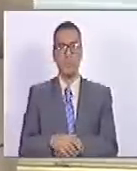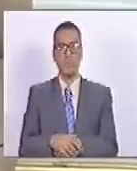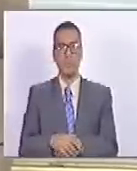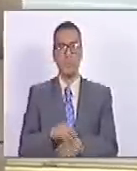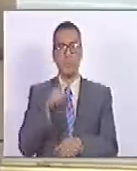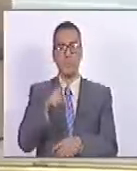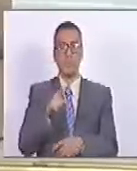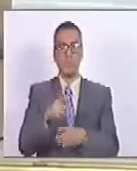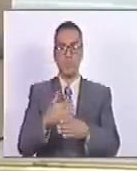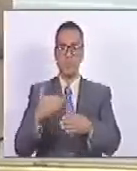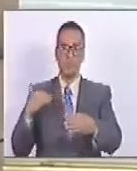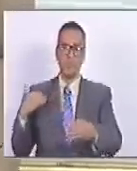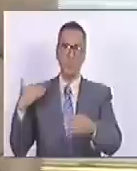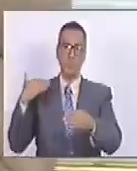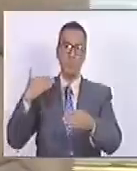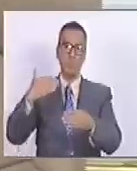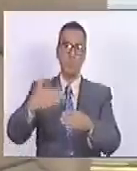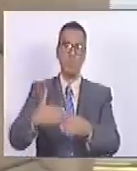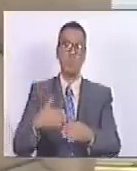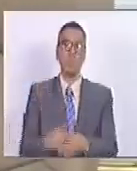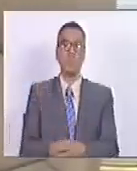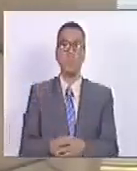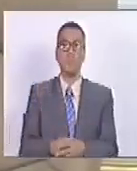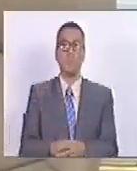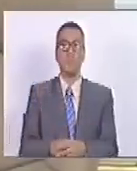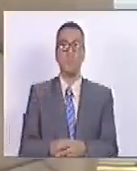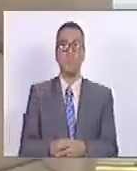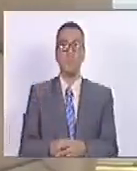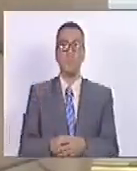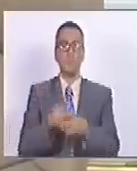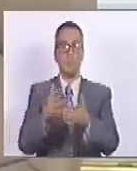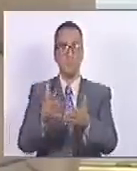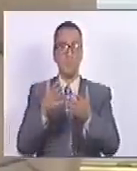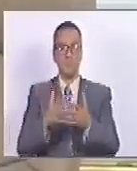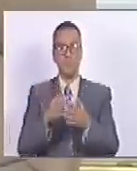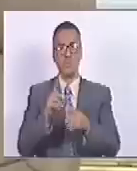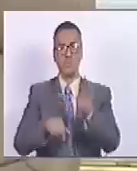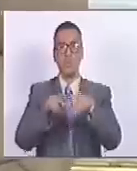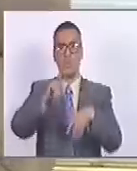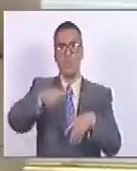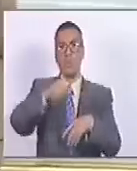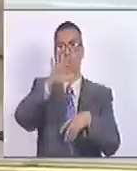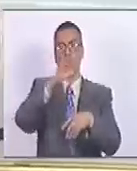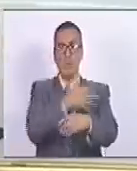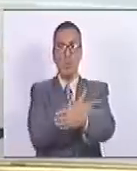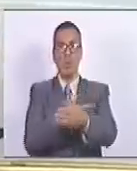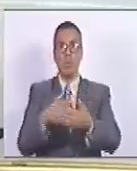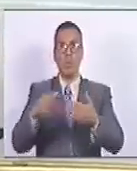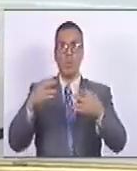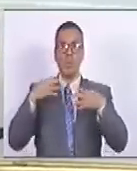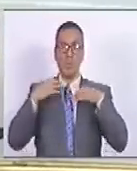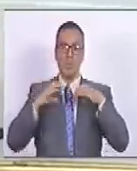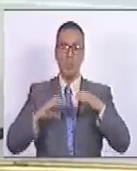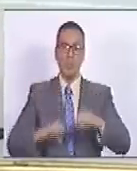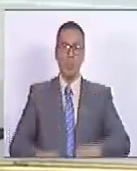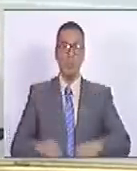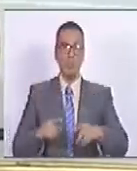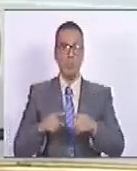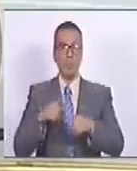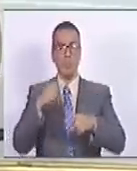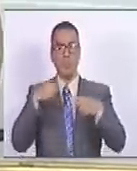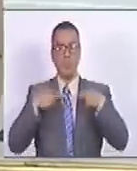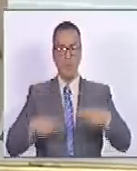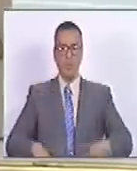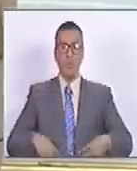de los descendientes de quienes tomaron 12,5 millones de almas humanas, de vidas